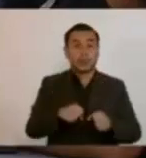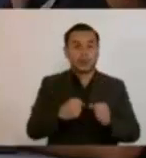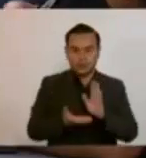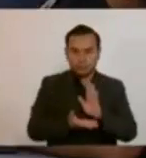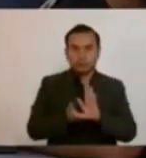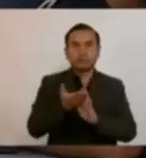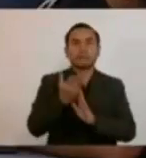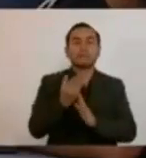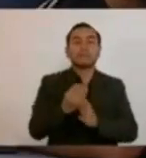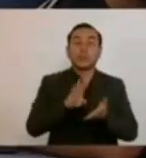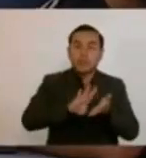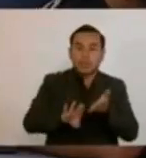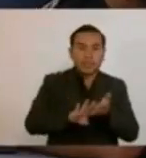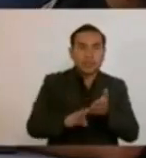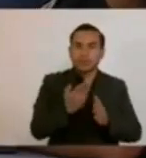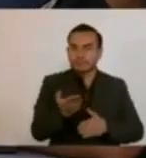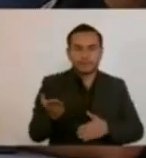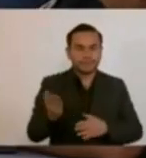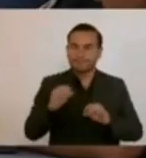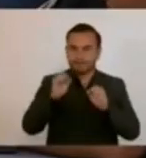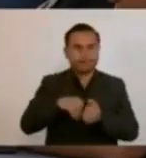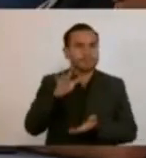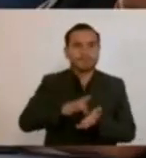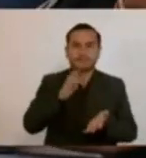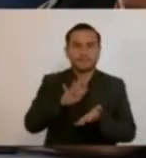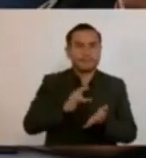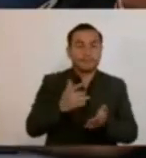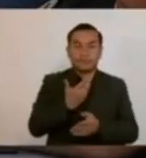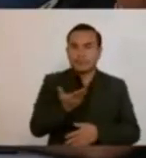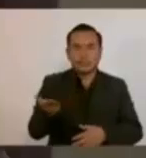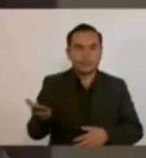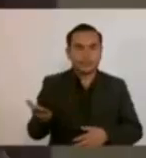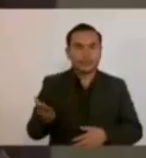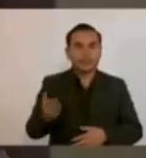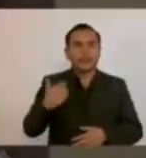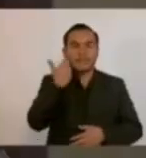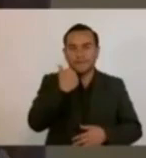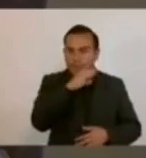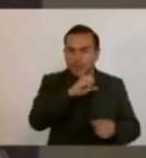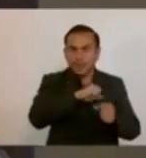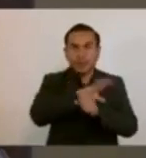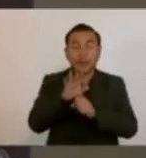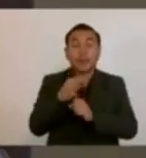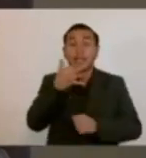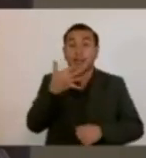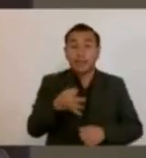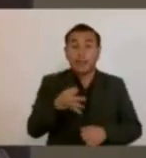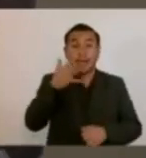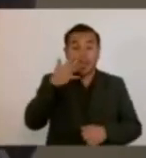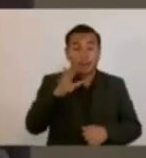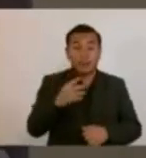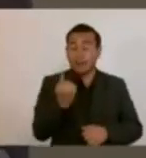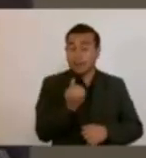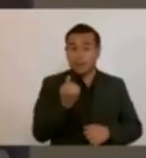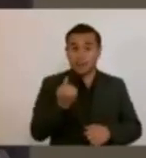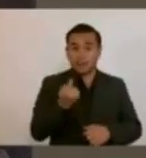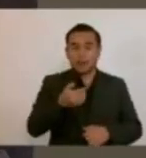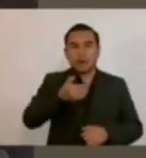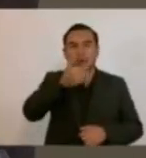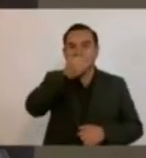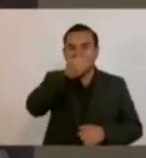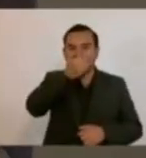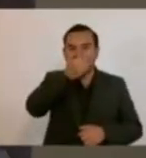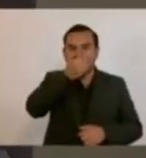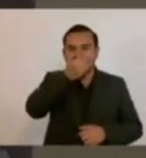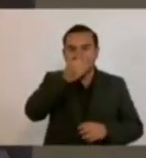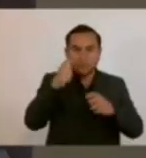de la declaratoria de emergencia, aprovechándose de la cuarentena, aprovechándose de la pandemia. Si alguien importó mascarillas a $1 y